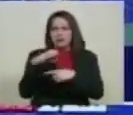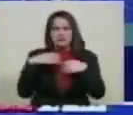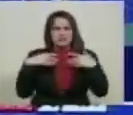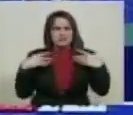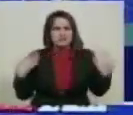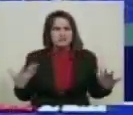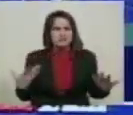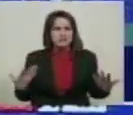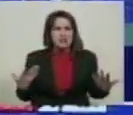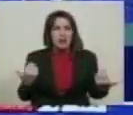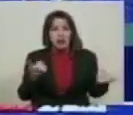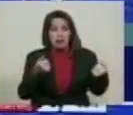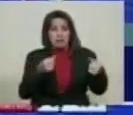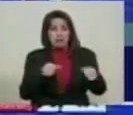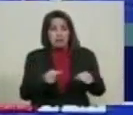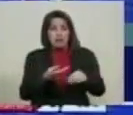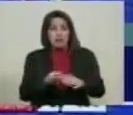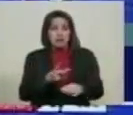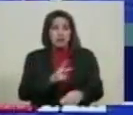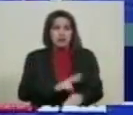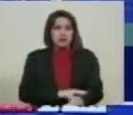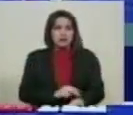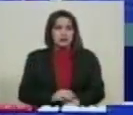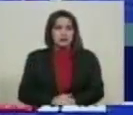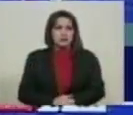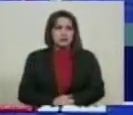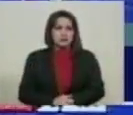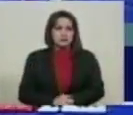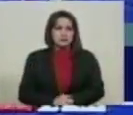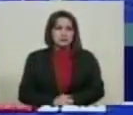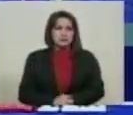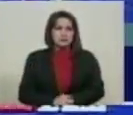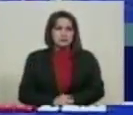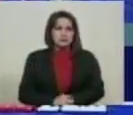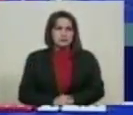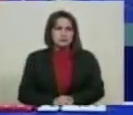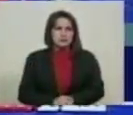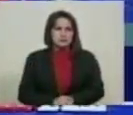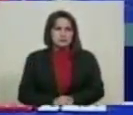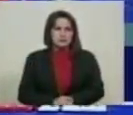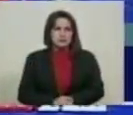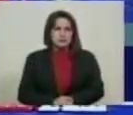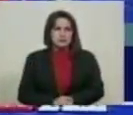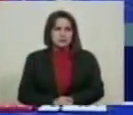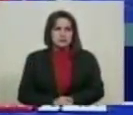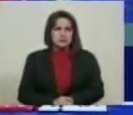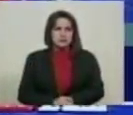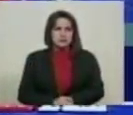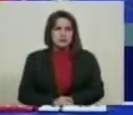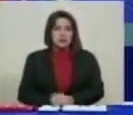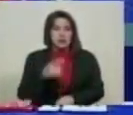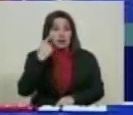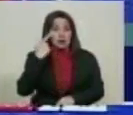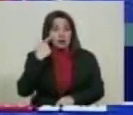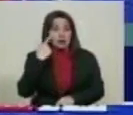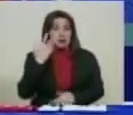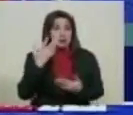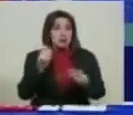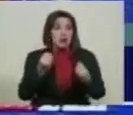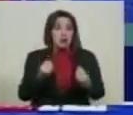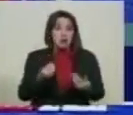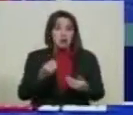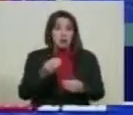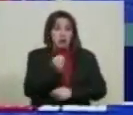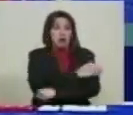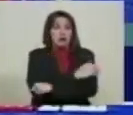en la peor acepción que se le puede obtener a colombianización oligárquica.